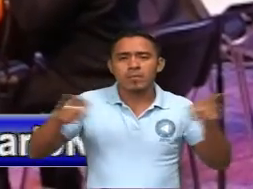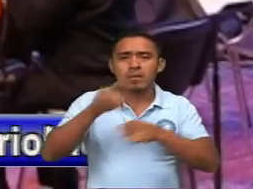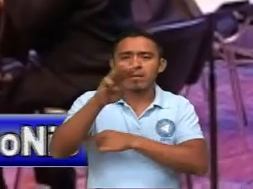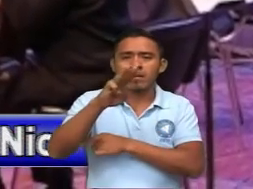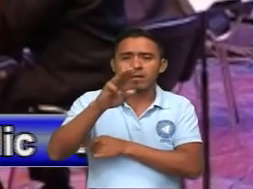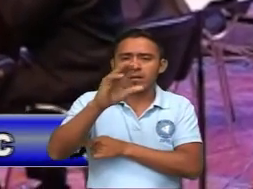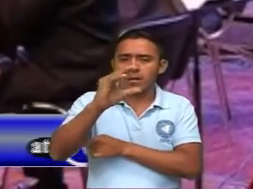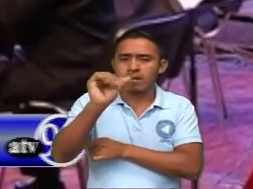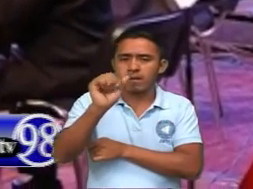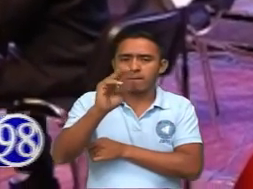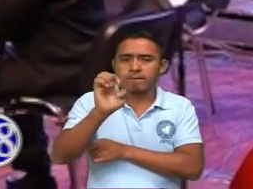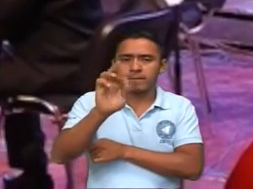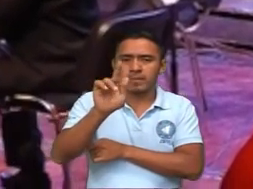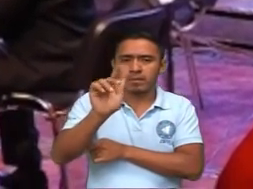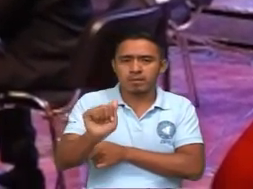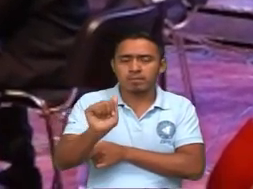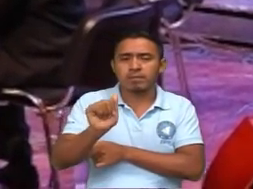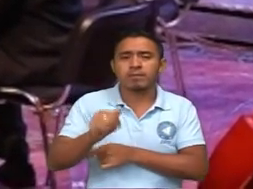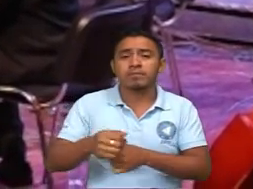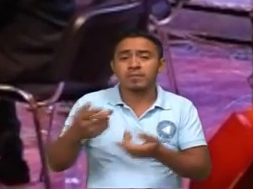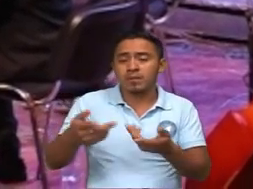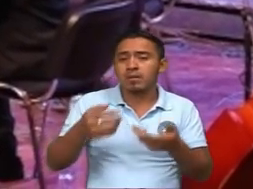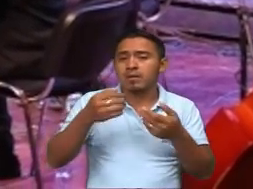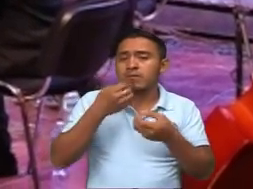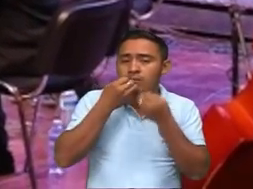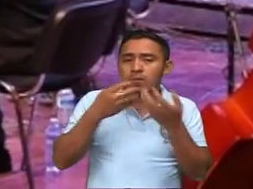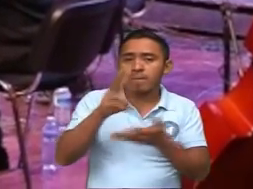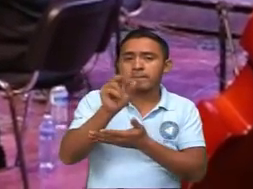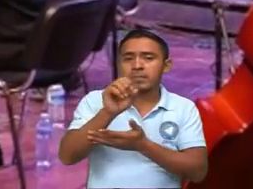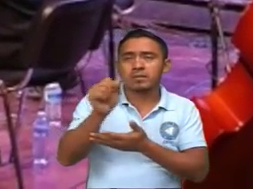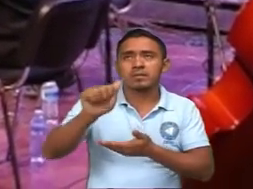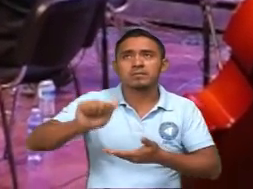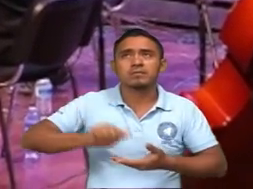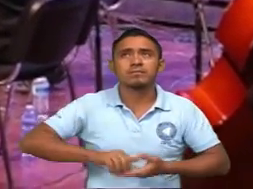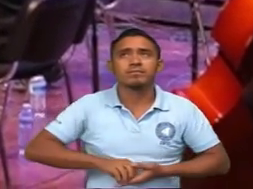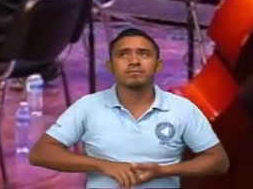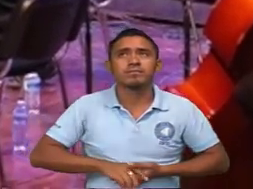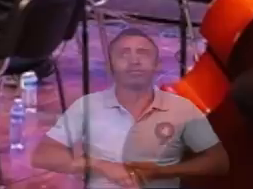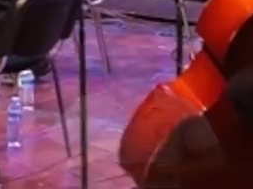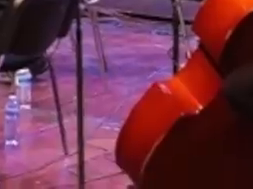maestro Ramón Rodríguez. Para el canal parlamentario les informó Vanessa Paz.